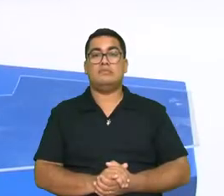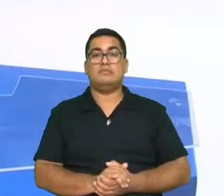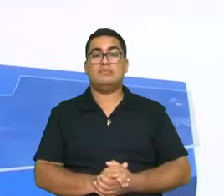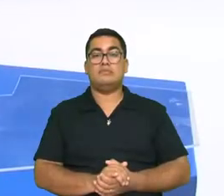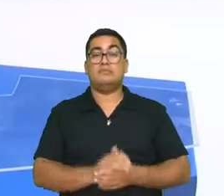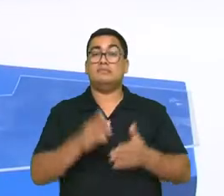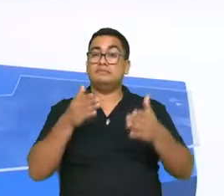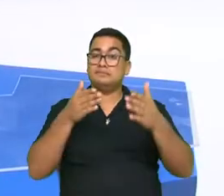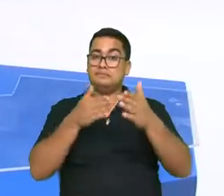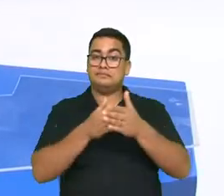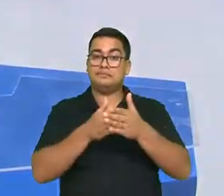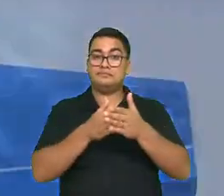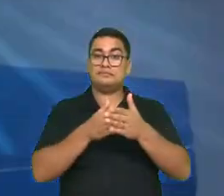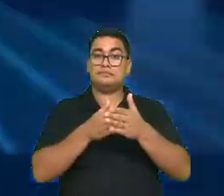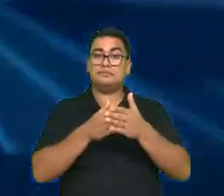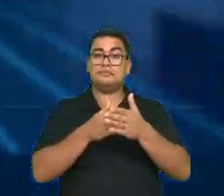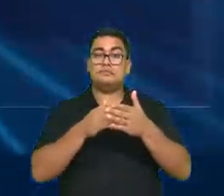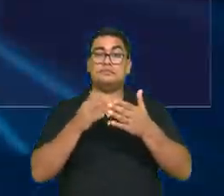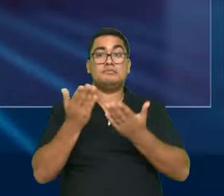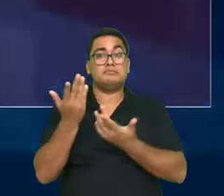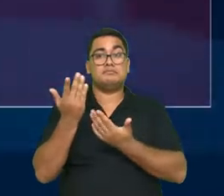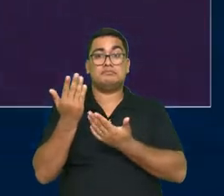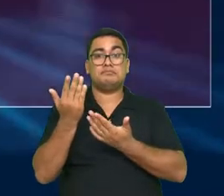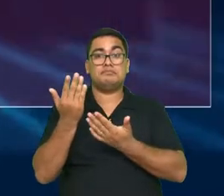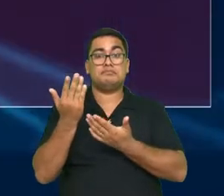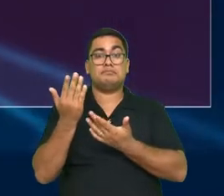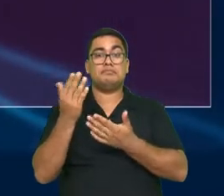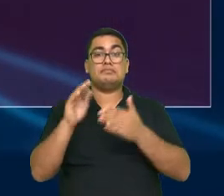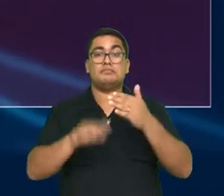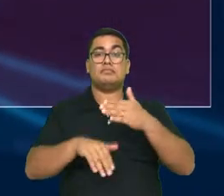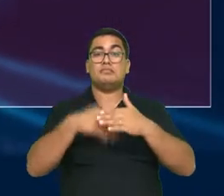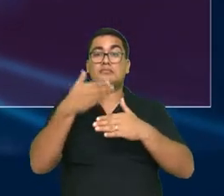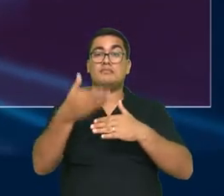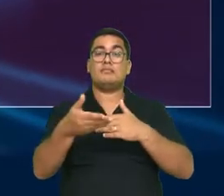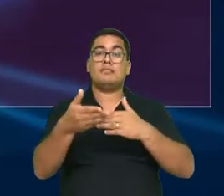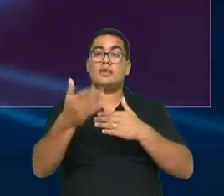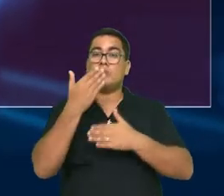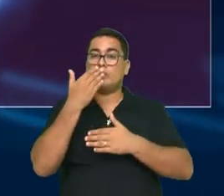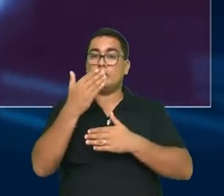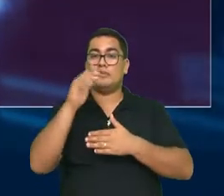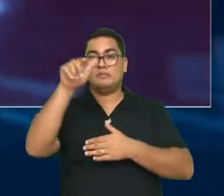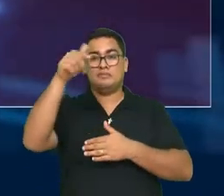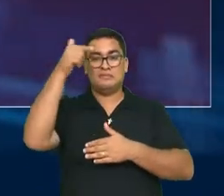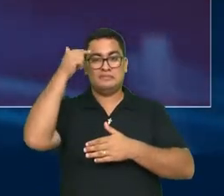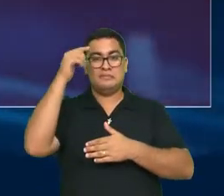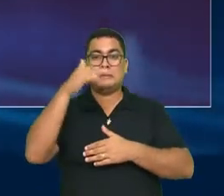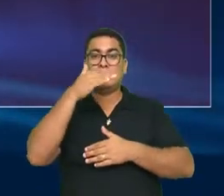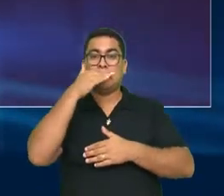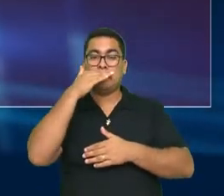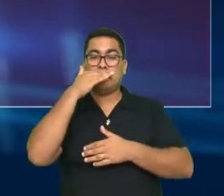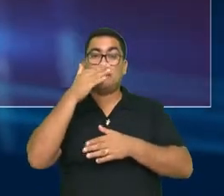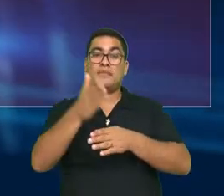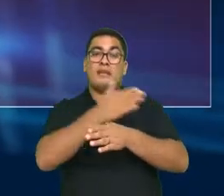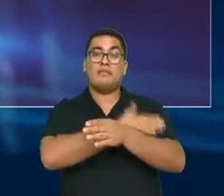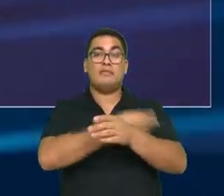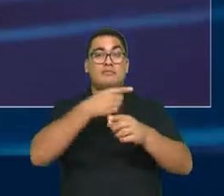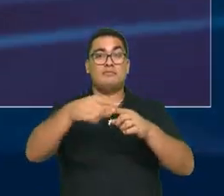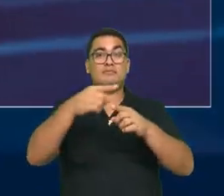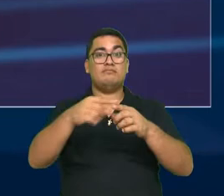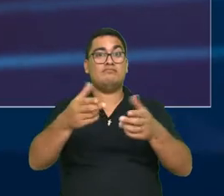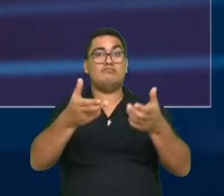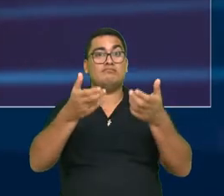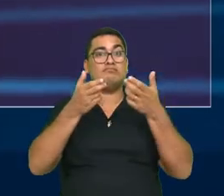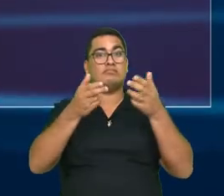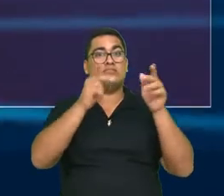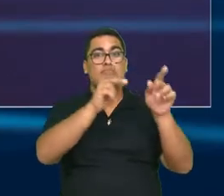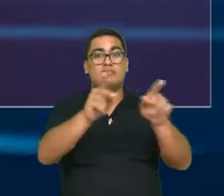Es momento de hacer una nueva pausa, no cambie de canal. Al retornar, el buen gobierno sandinista garantiza por adelantado el pago del aguinaldo